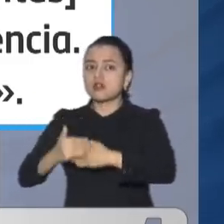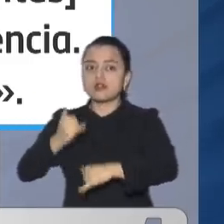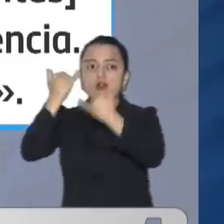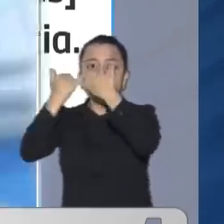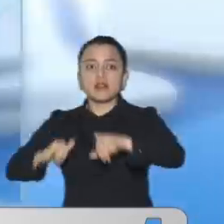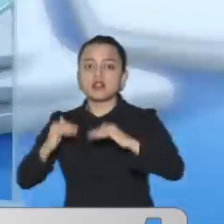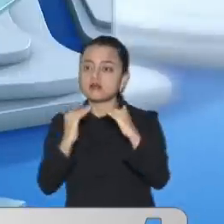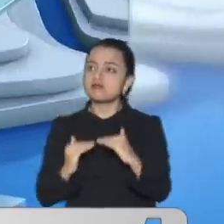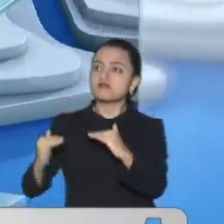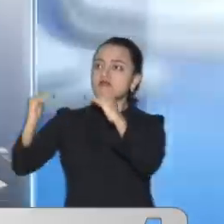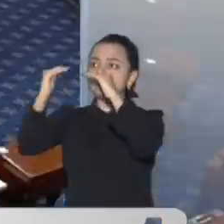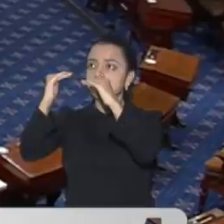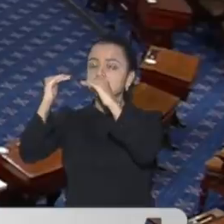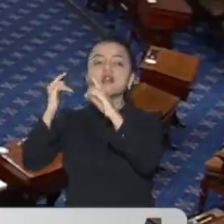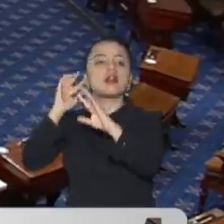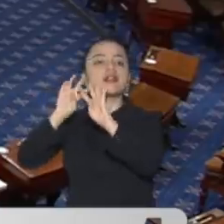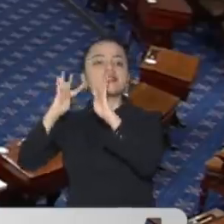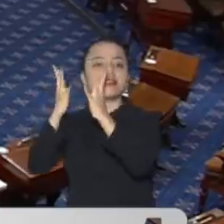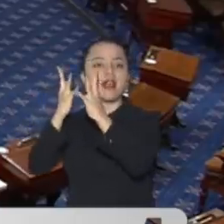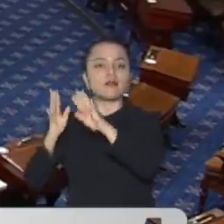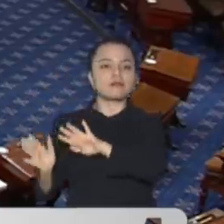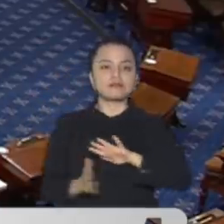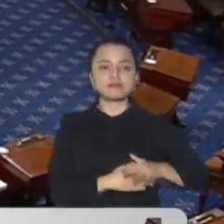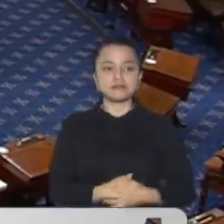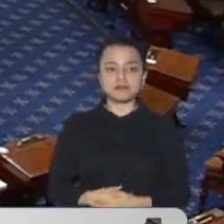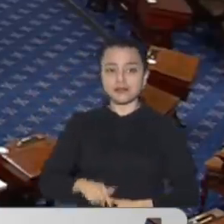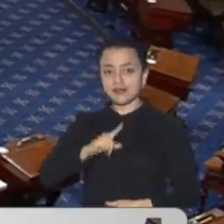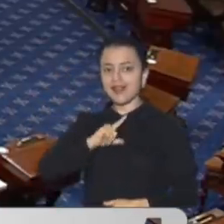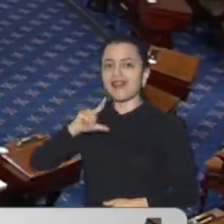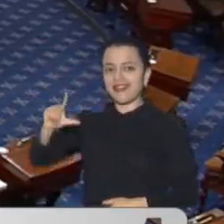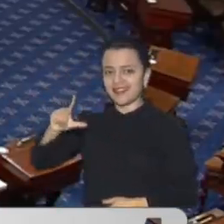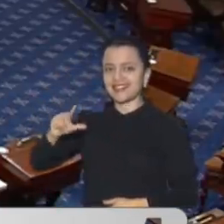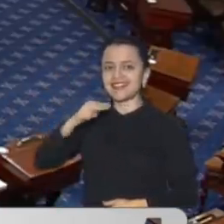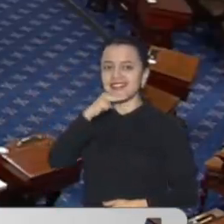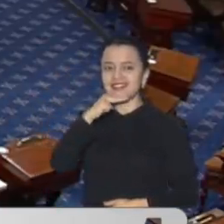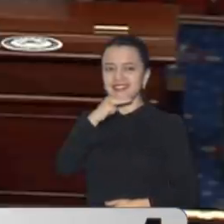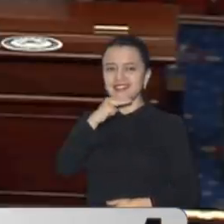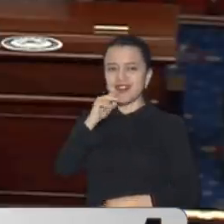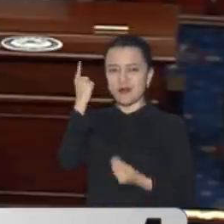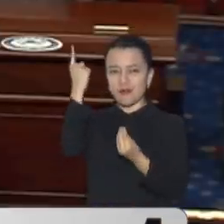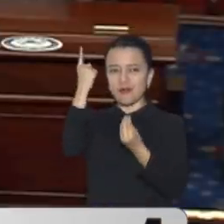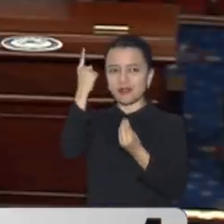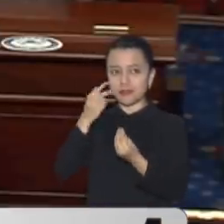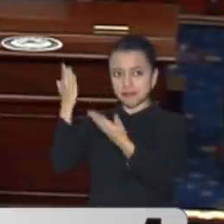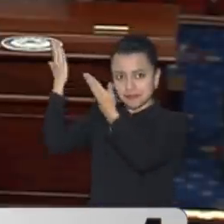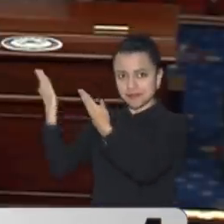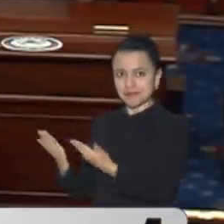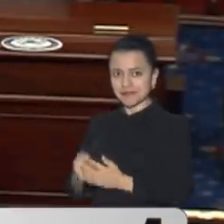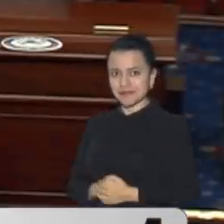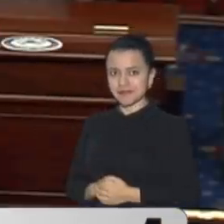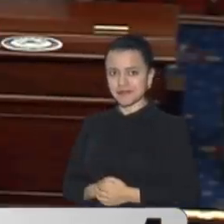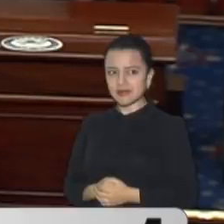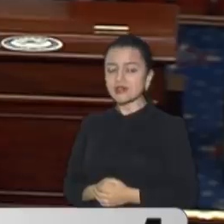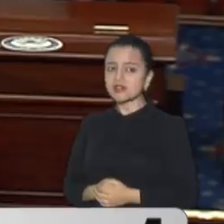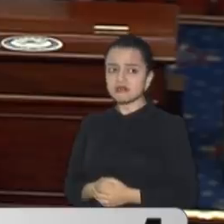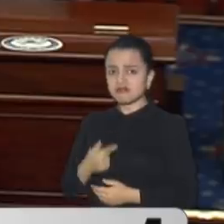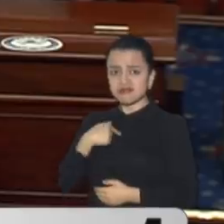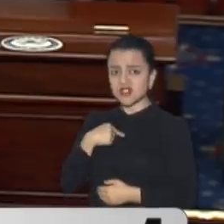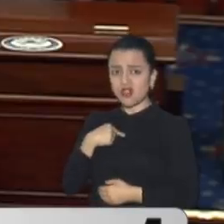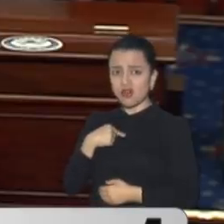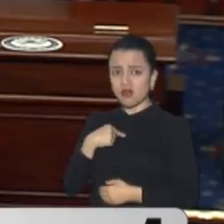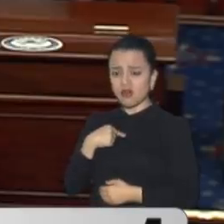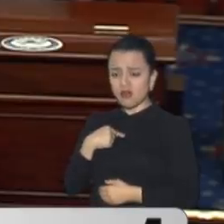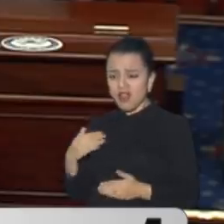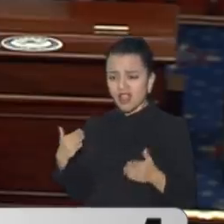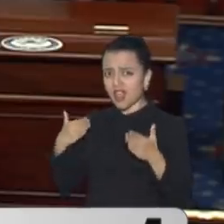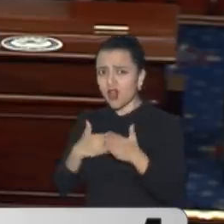Senado. El líder de la mayoría republicana en el Senado de Estados Unidos, Mitch McConnell, no descartó votar a favor de condenar